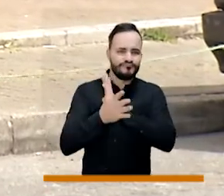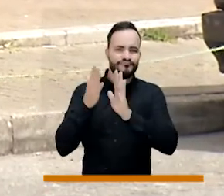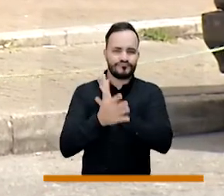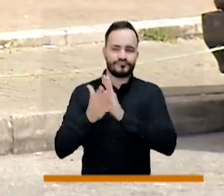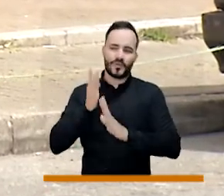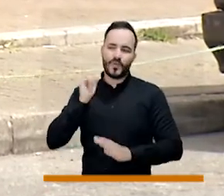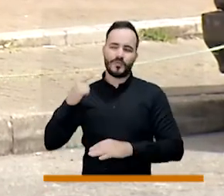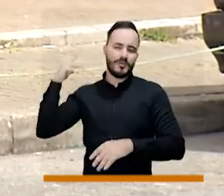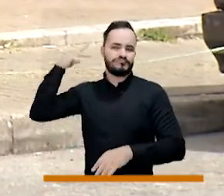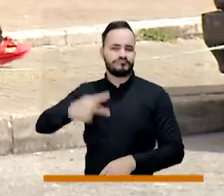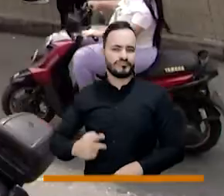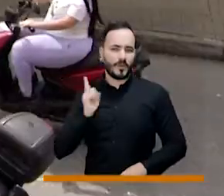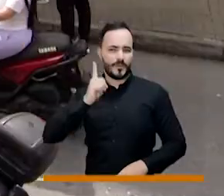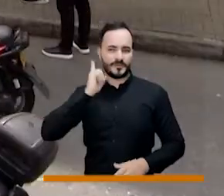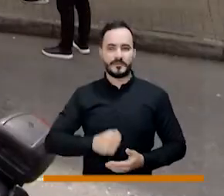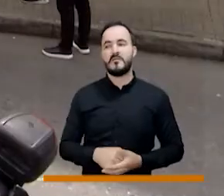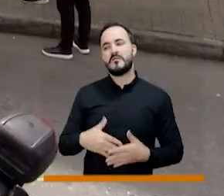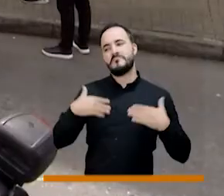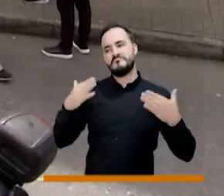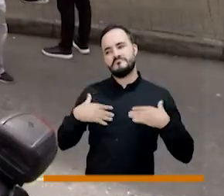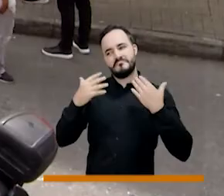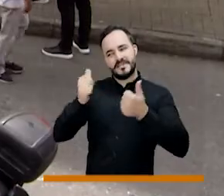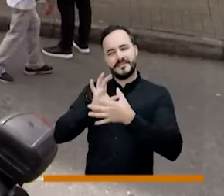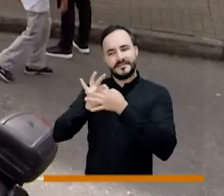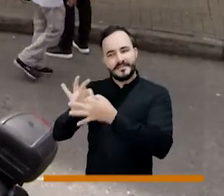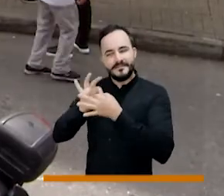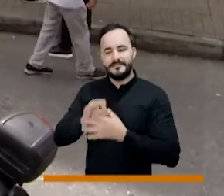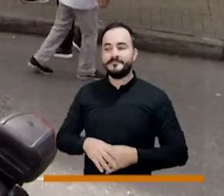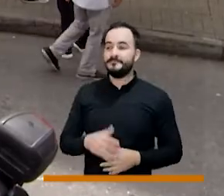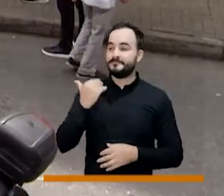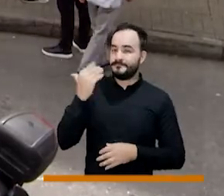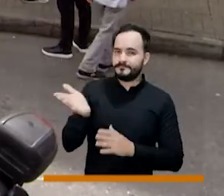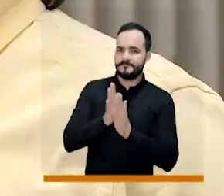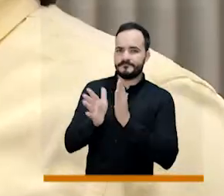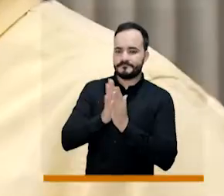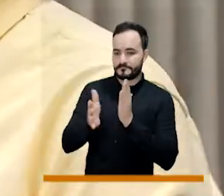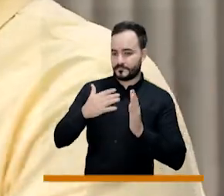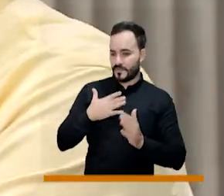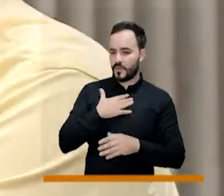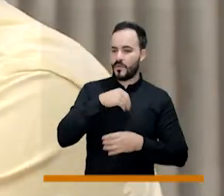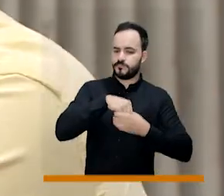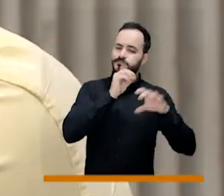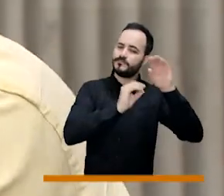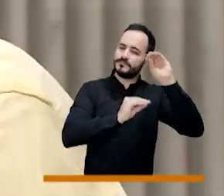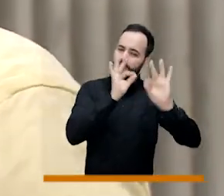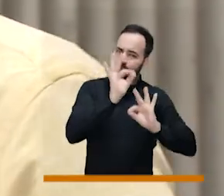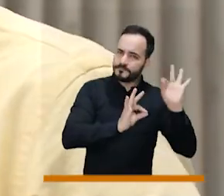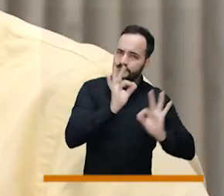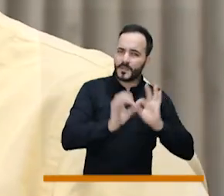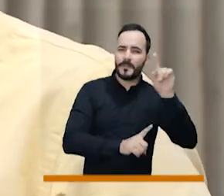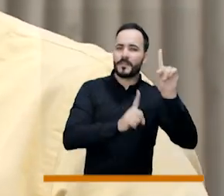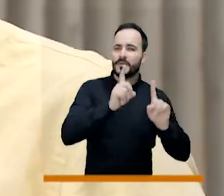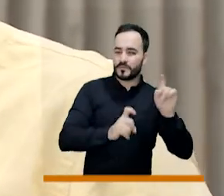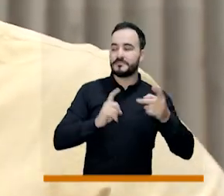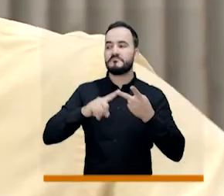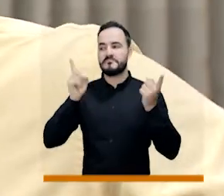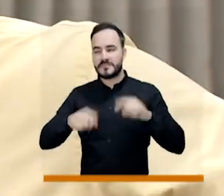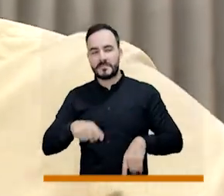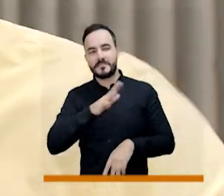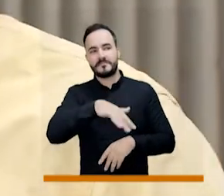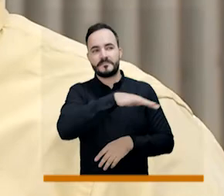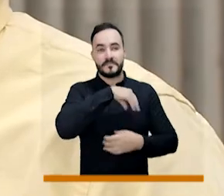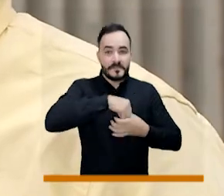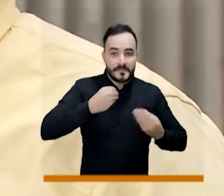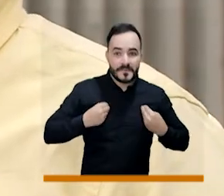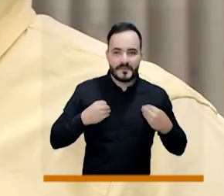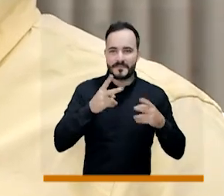está parte de su historia política. Qué bueno estar con ustedes, y hoy vamos a hablar, les tengo pregunta a ustedes, concejal, y a también a